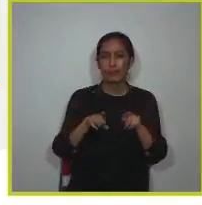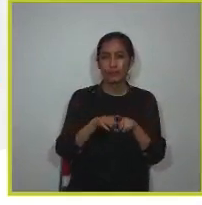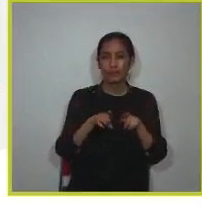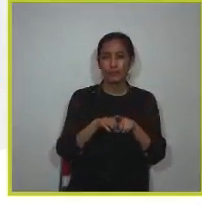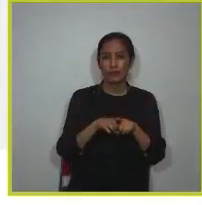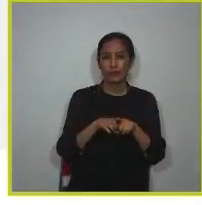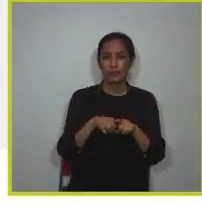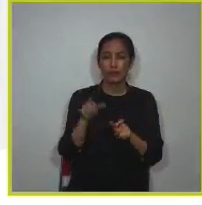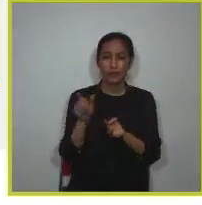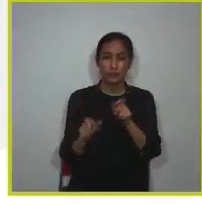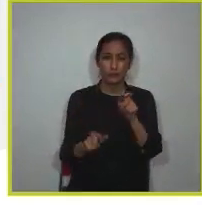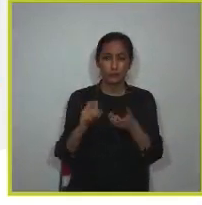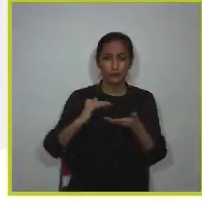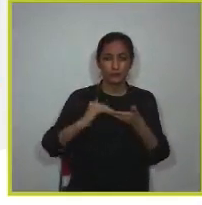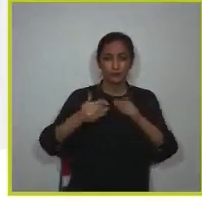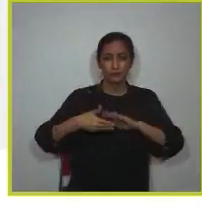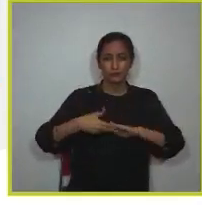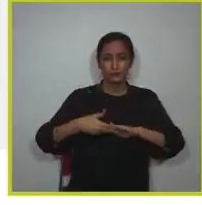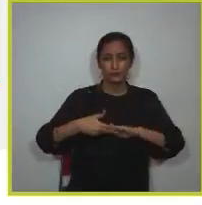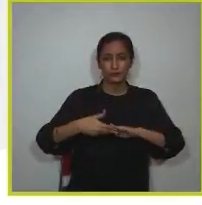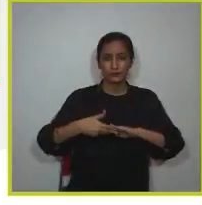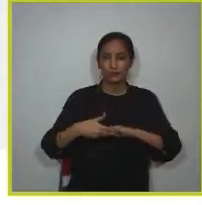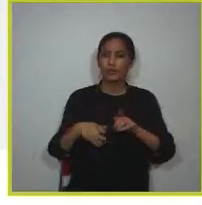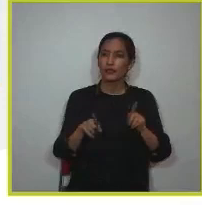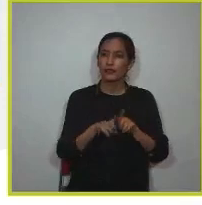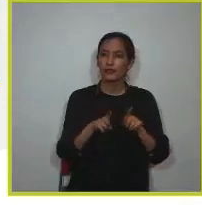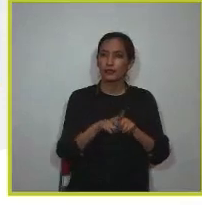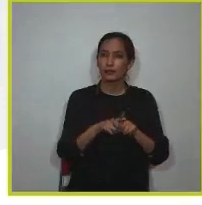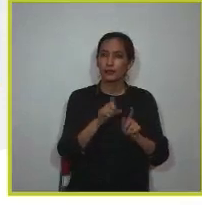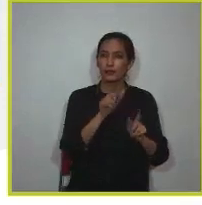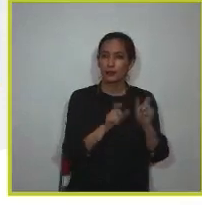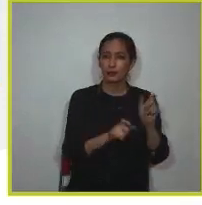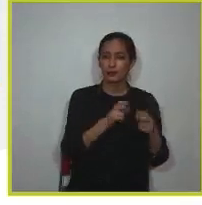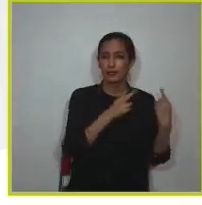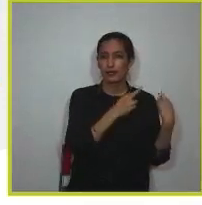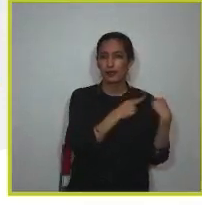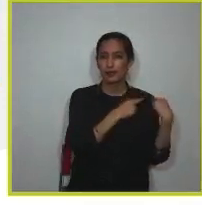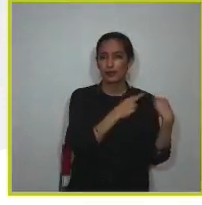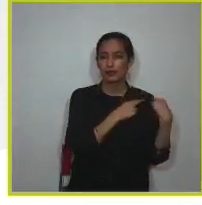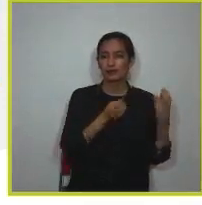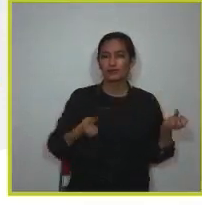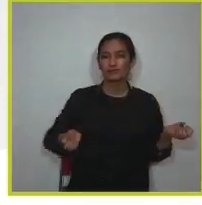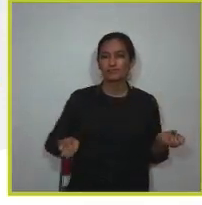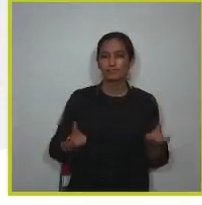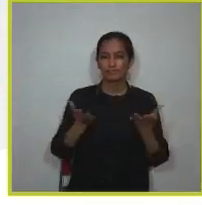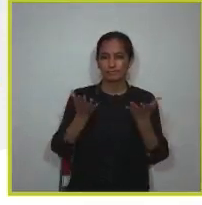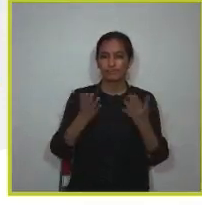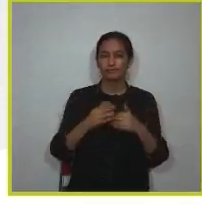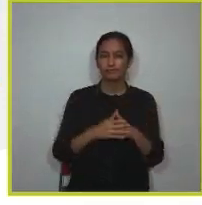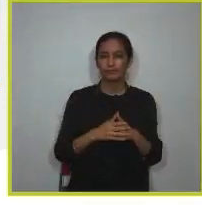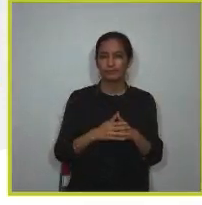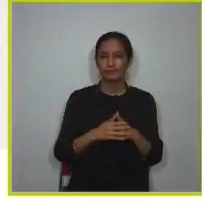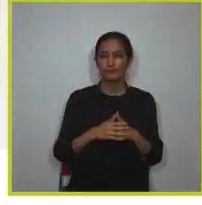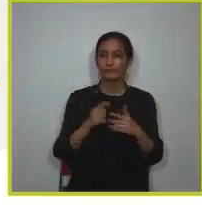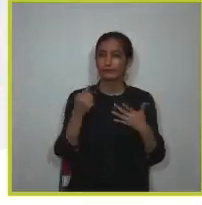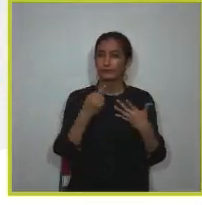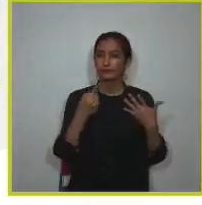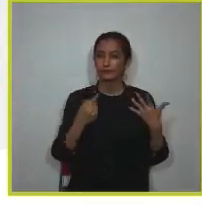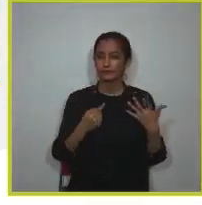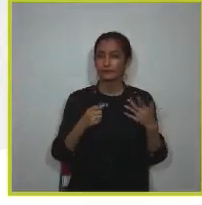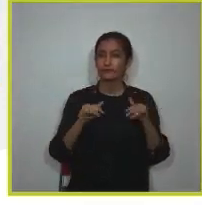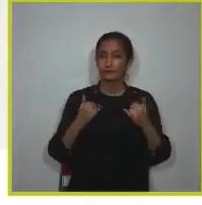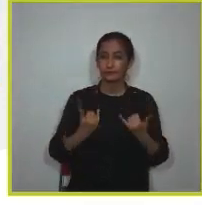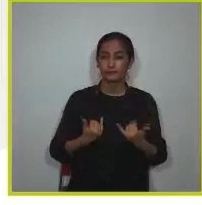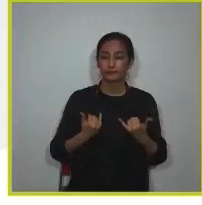entre la sociedad Y en este caso a los agentes que tiene que promover esta dinámica no y sin